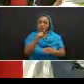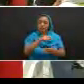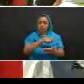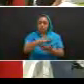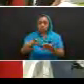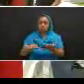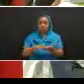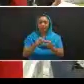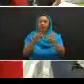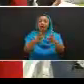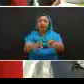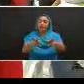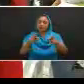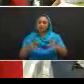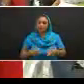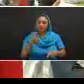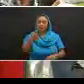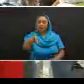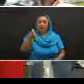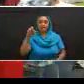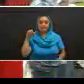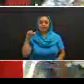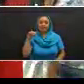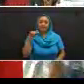recibe la paz de Dios.